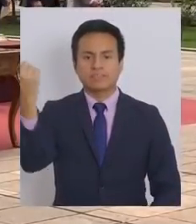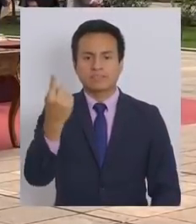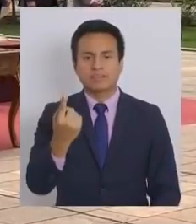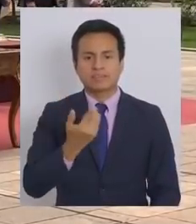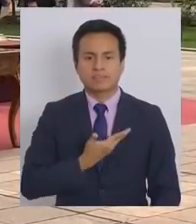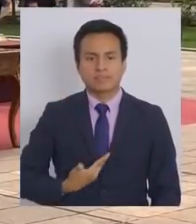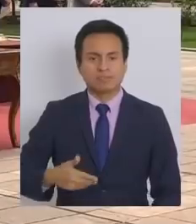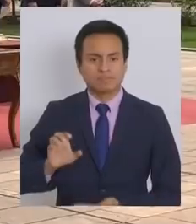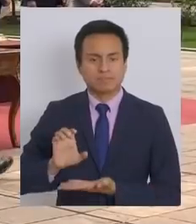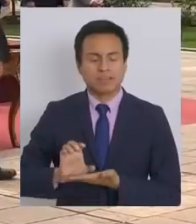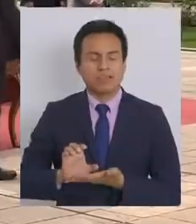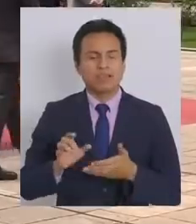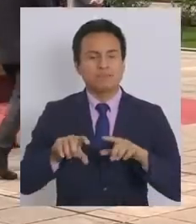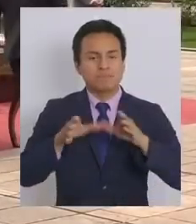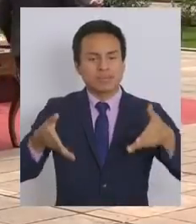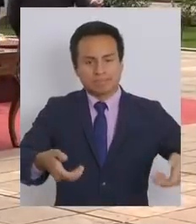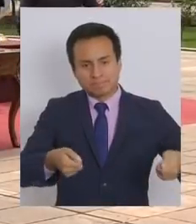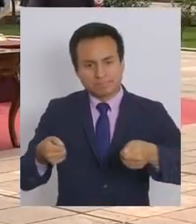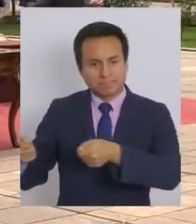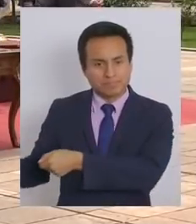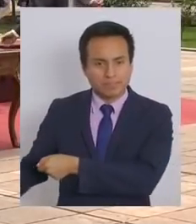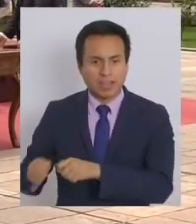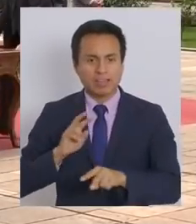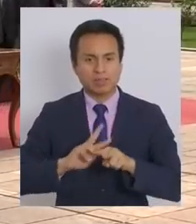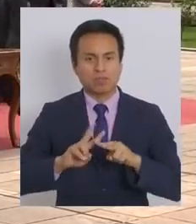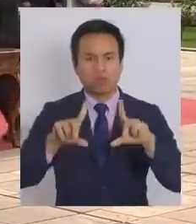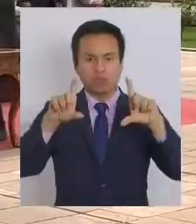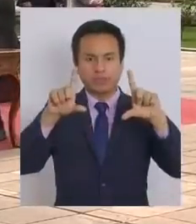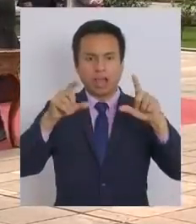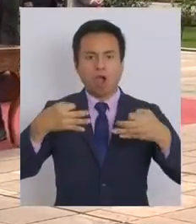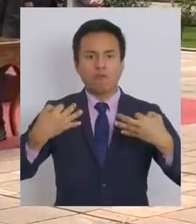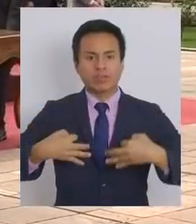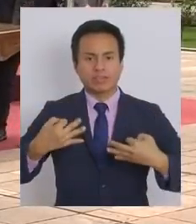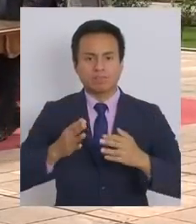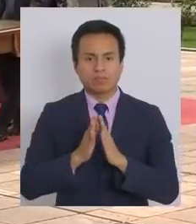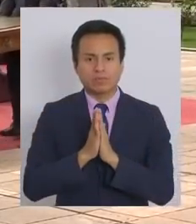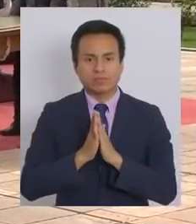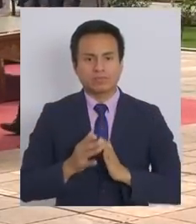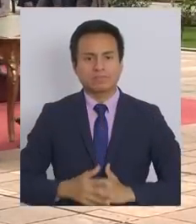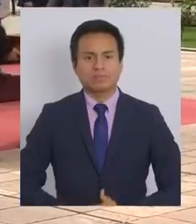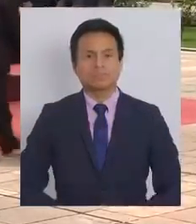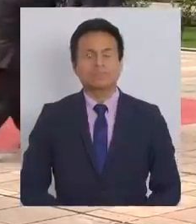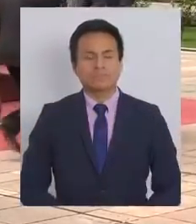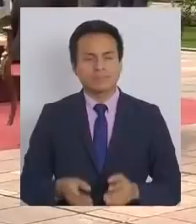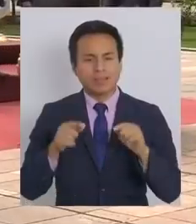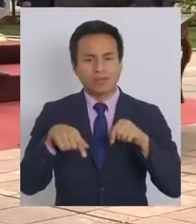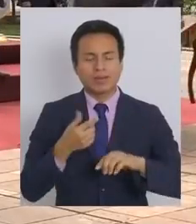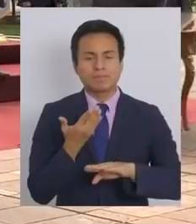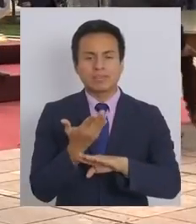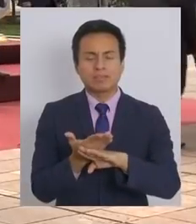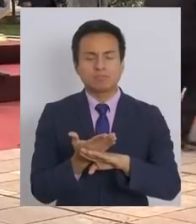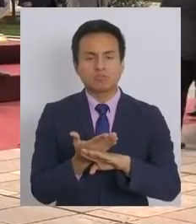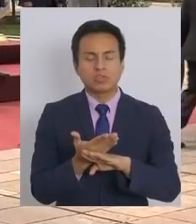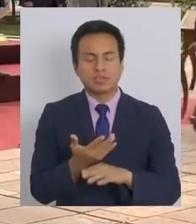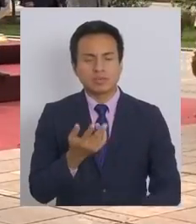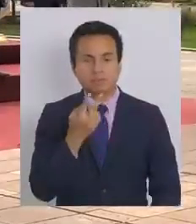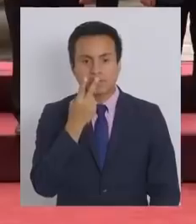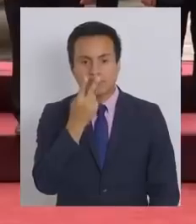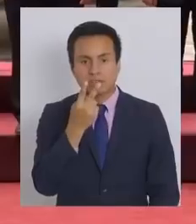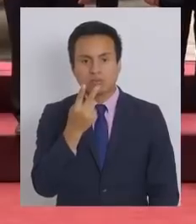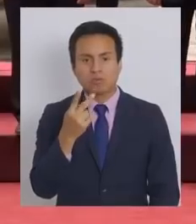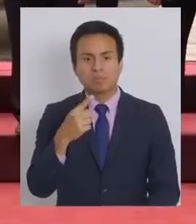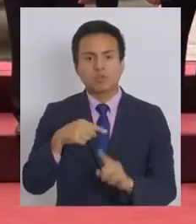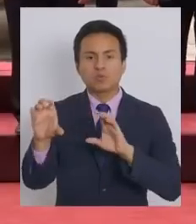Estado. Retiramos la mesa, realizamos la fotografía oficial, por favor. Ahora les pedimos, mirando por favor a los medios